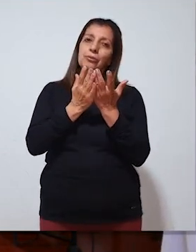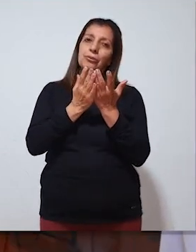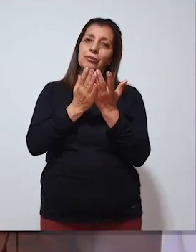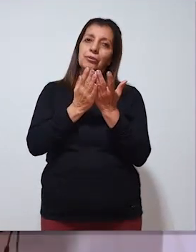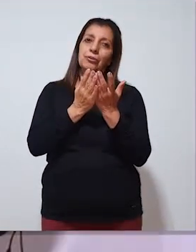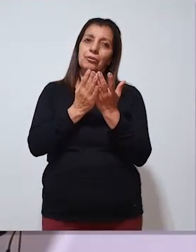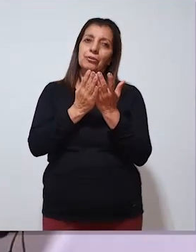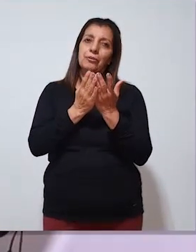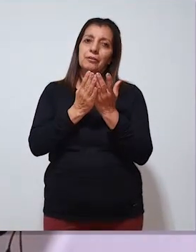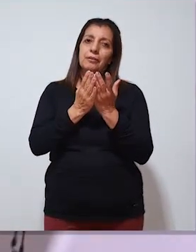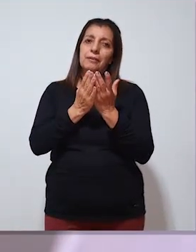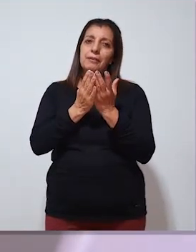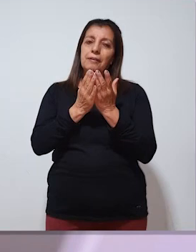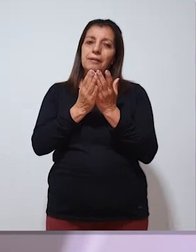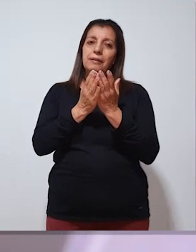mundo,